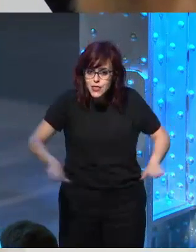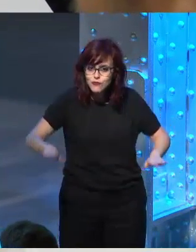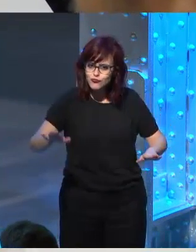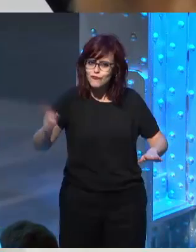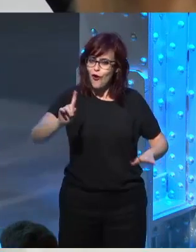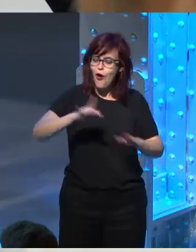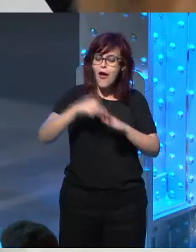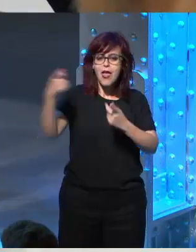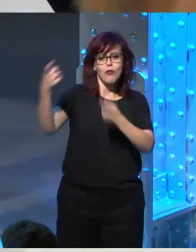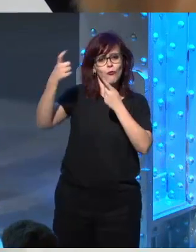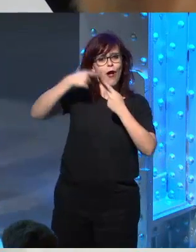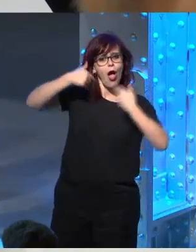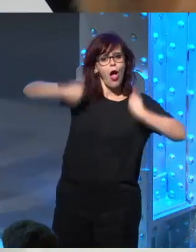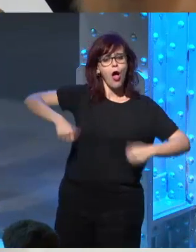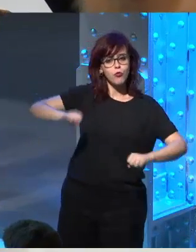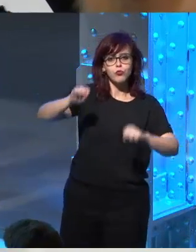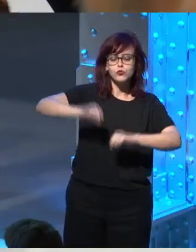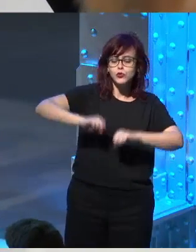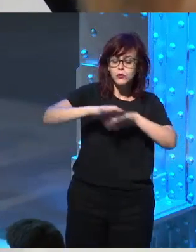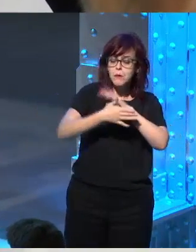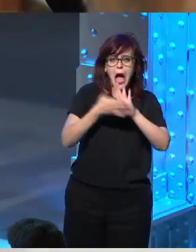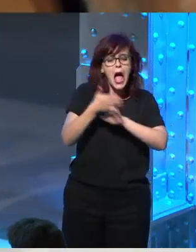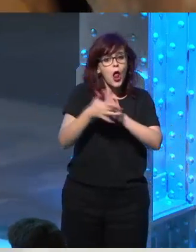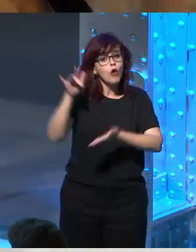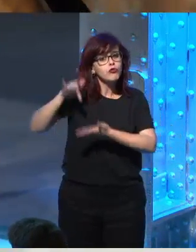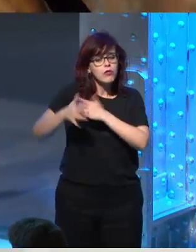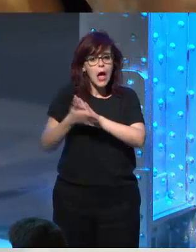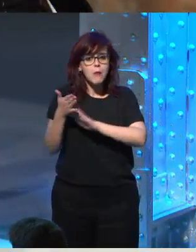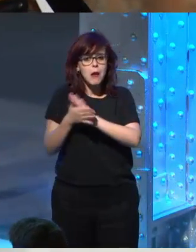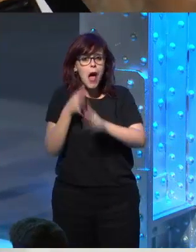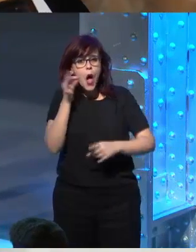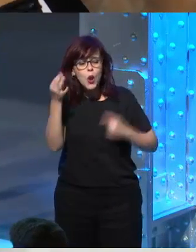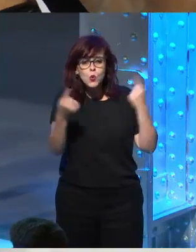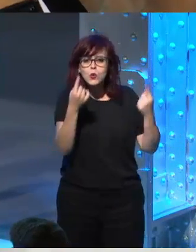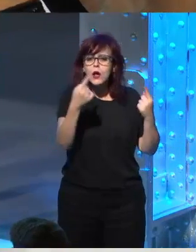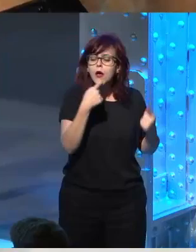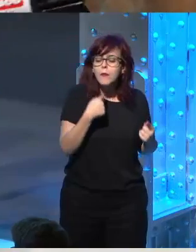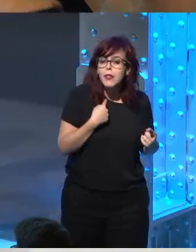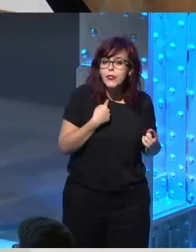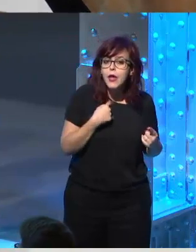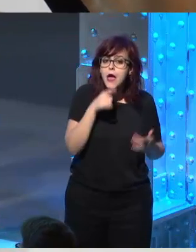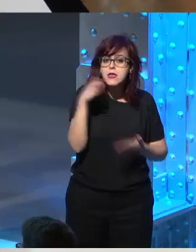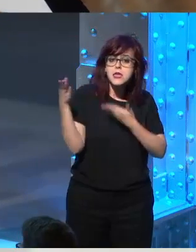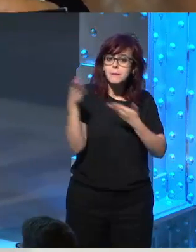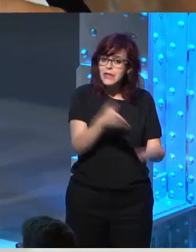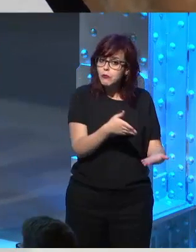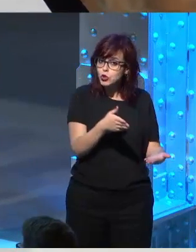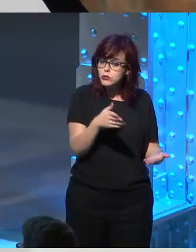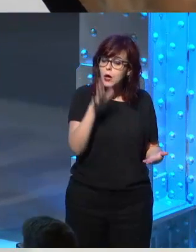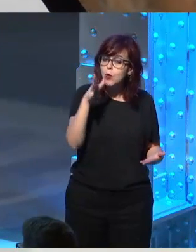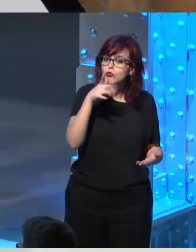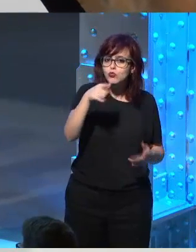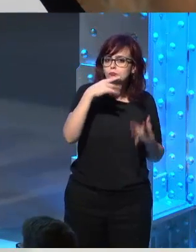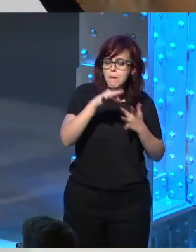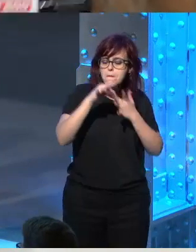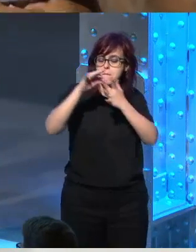los adultos. Una cosa que el otro día hablé, no sé con quién, alguna de vosotras, que me dijo, te invitamos porque tú eres